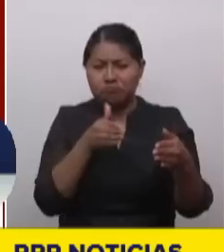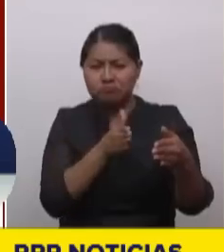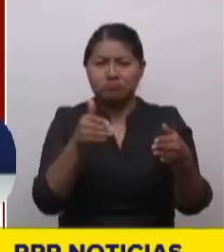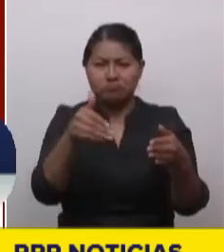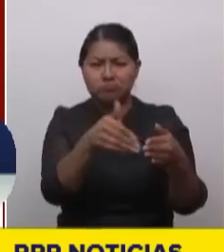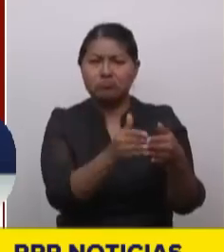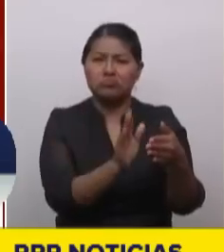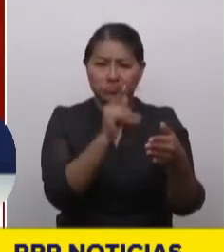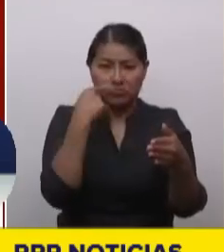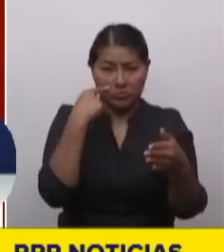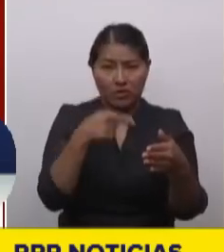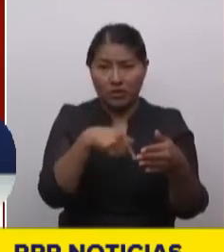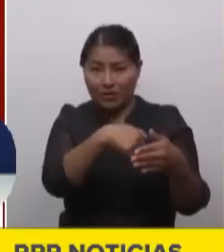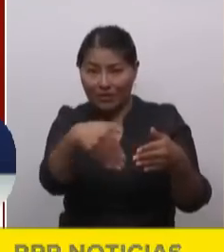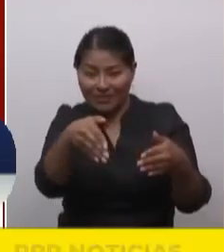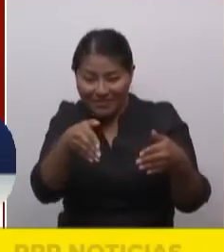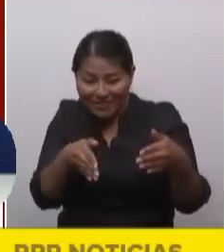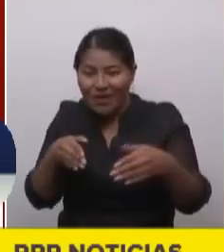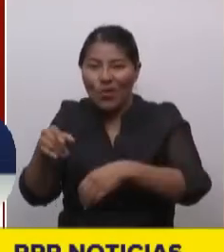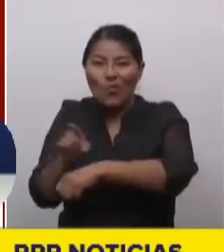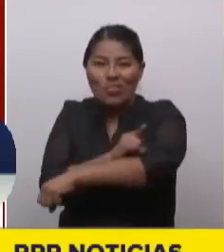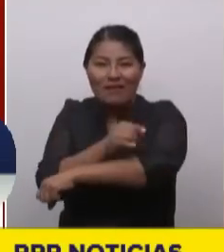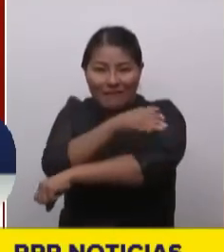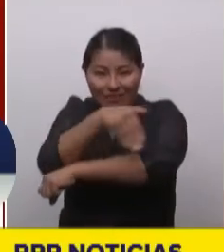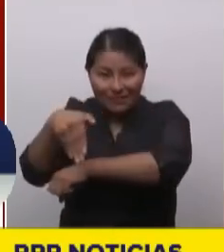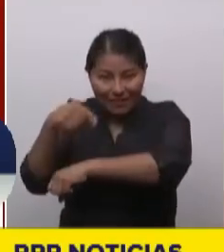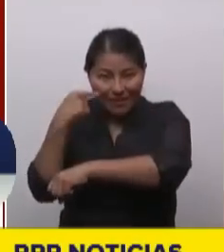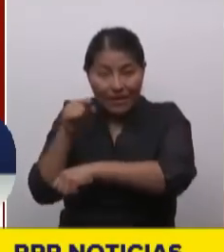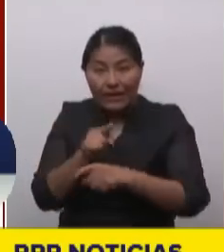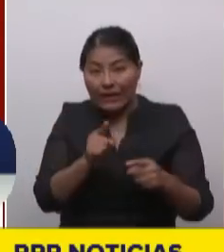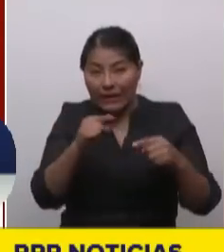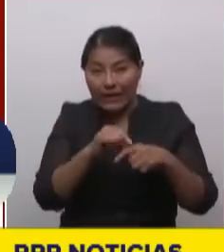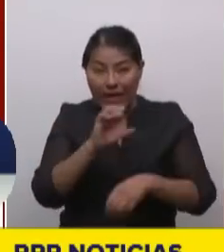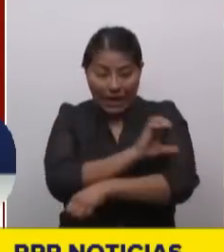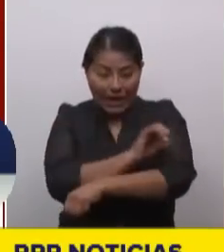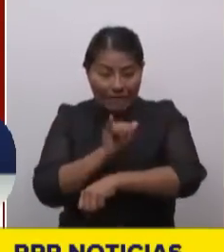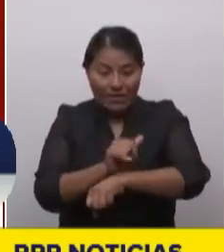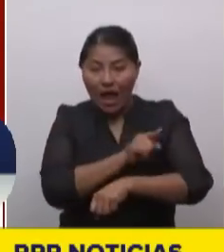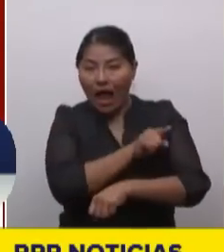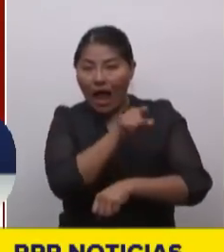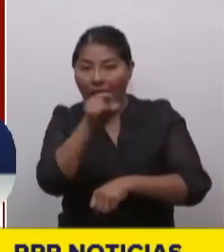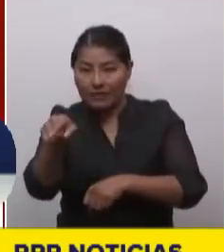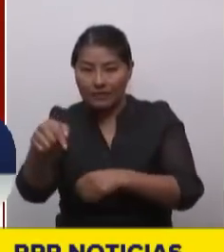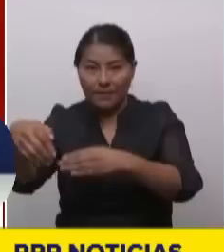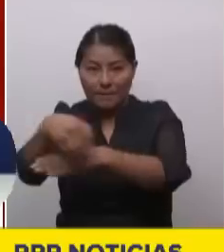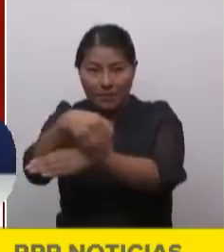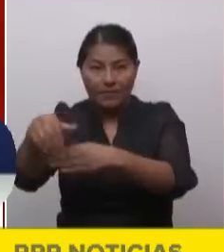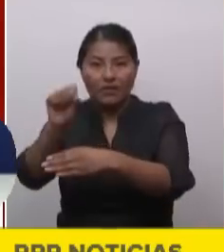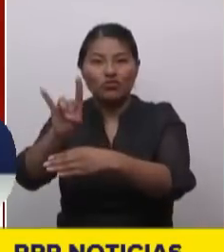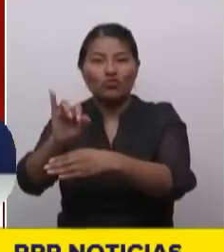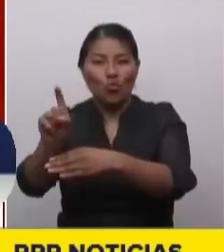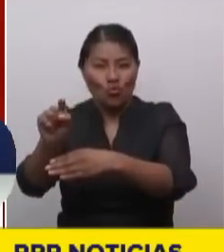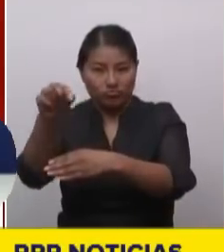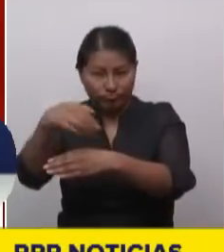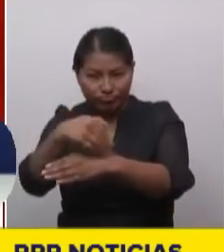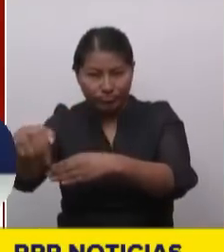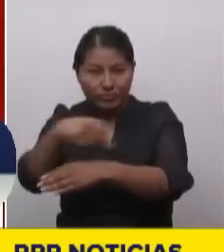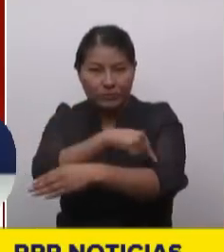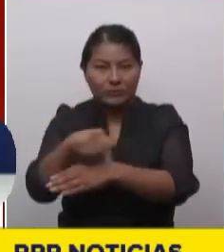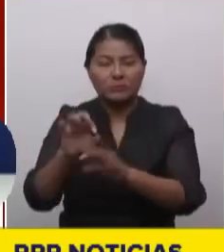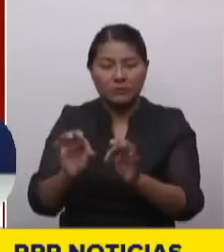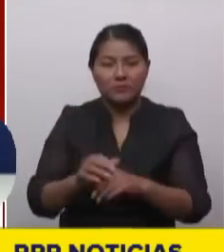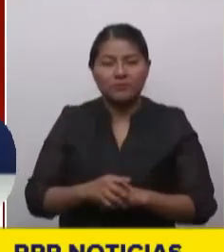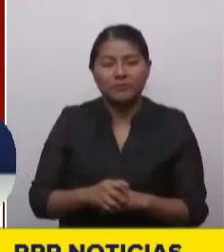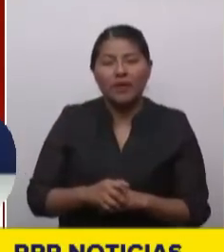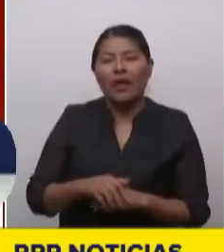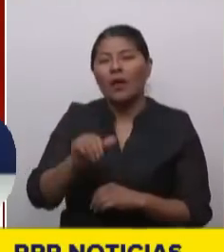medio, y desde Caraballo hasta la Panamericana Sur. Son dos temas importantísimos y un elemento